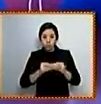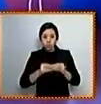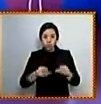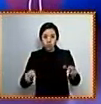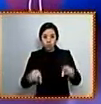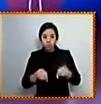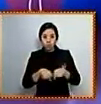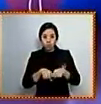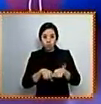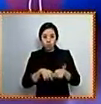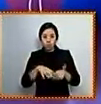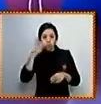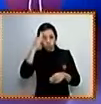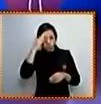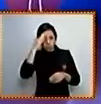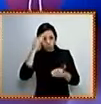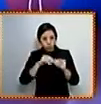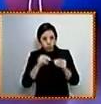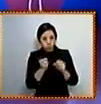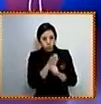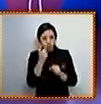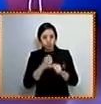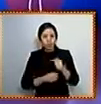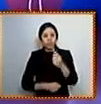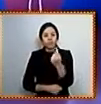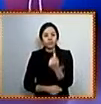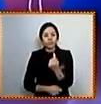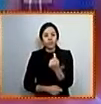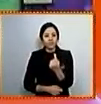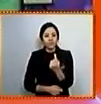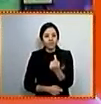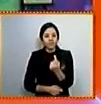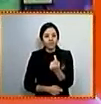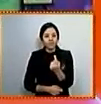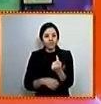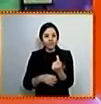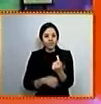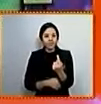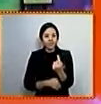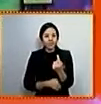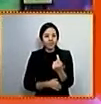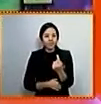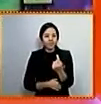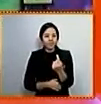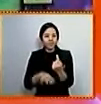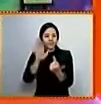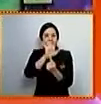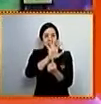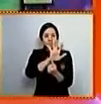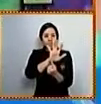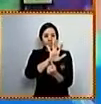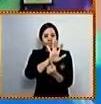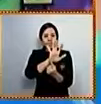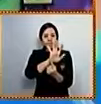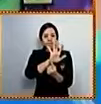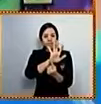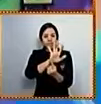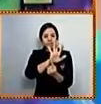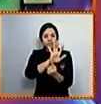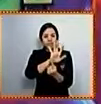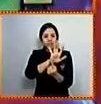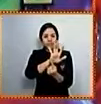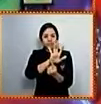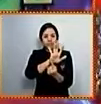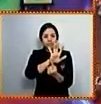unir ambos dígitos formará el número ganador. Así que vamos a conocer el primer dígito seleccionado. 5. Segundo